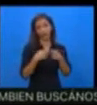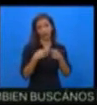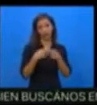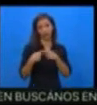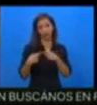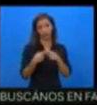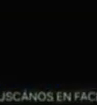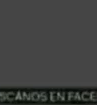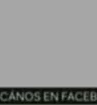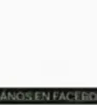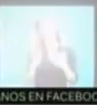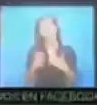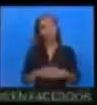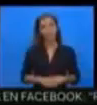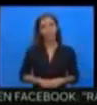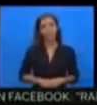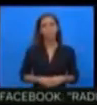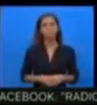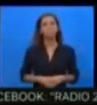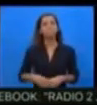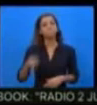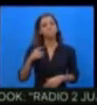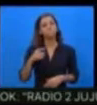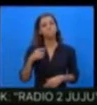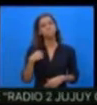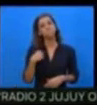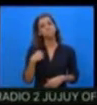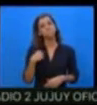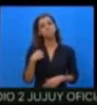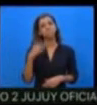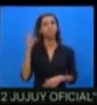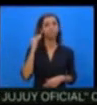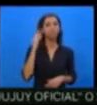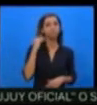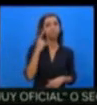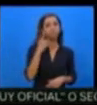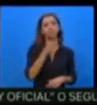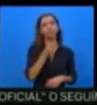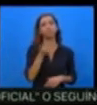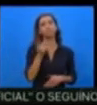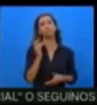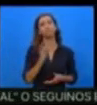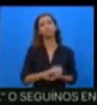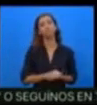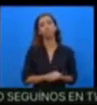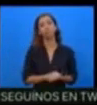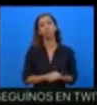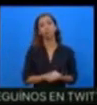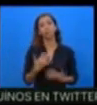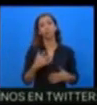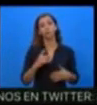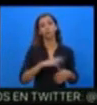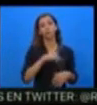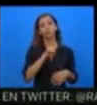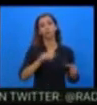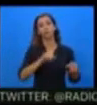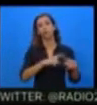cómplice de eso hemos escuchado creo los crujidos del aparato político